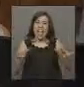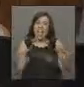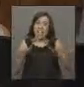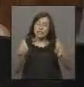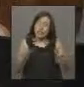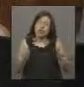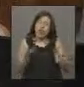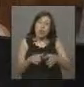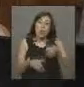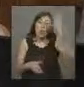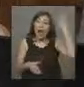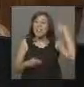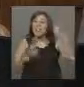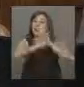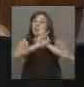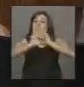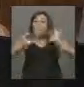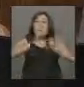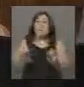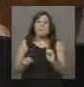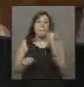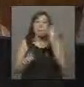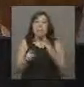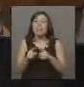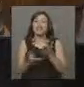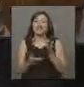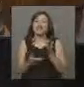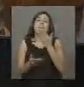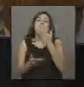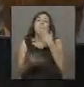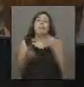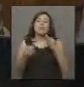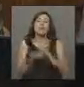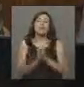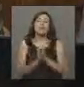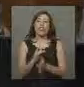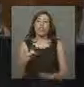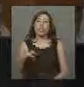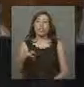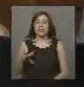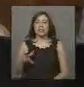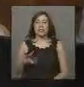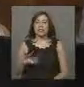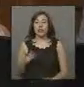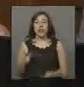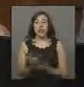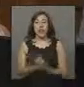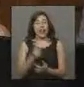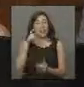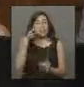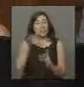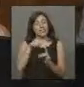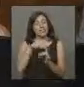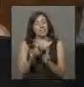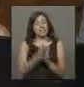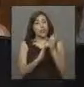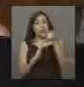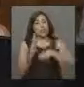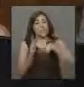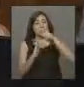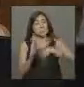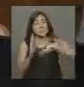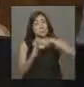colectivo sin precedentes, todo para mejorar la seguridad de todos los chilenos. Para lograr este propósito, todos los meses del